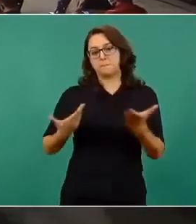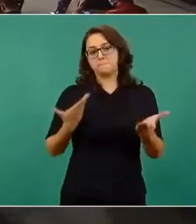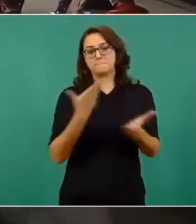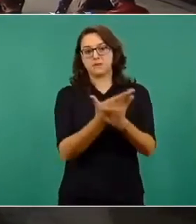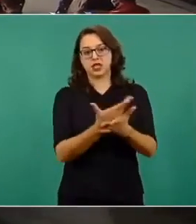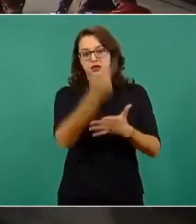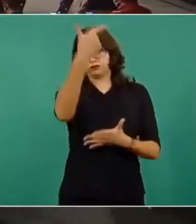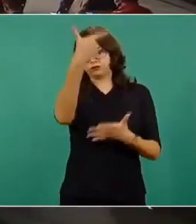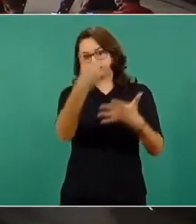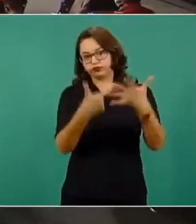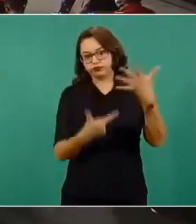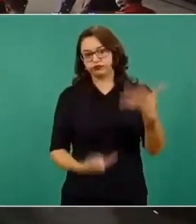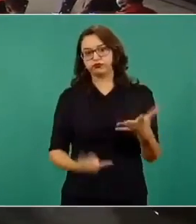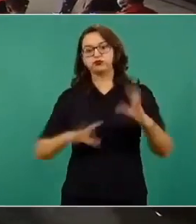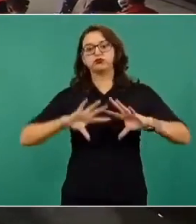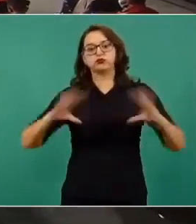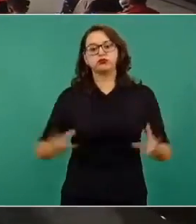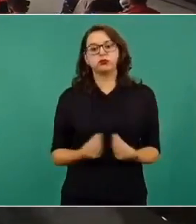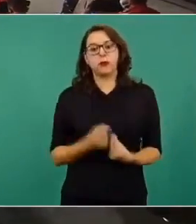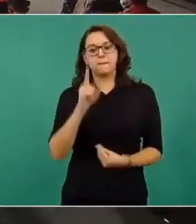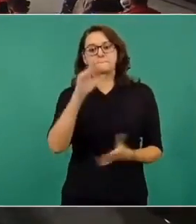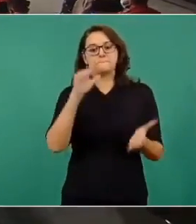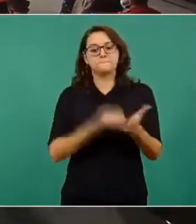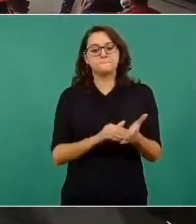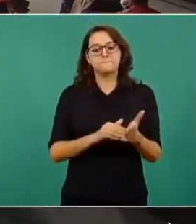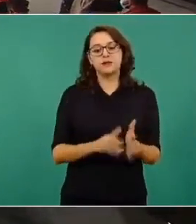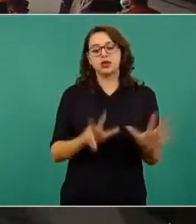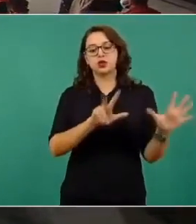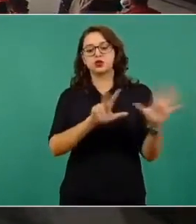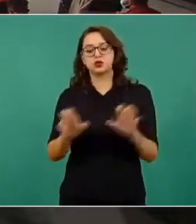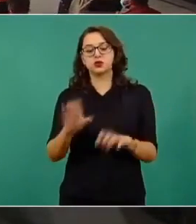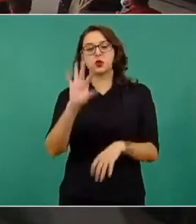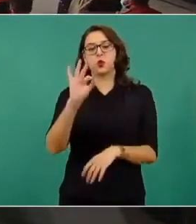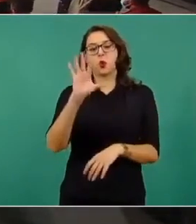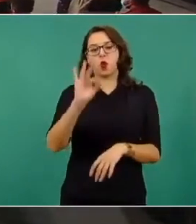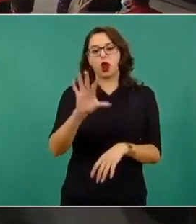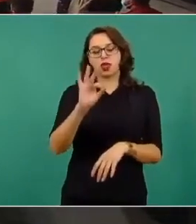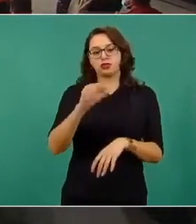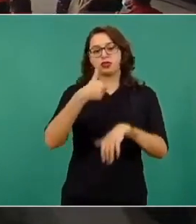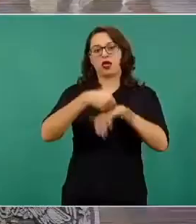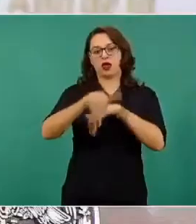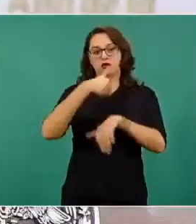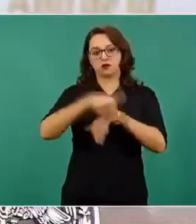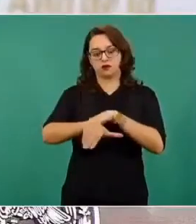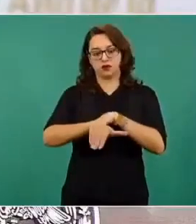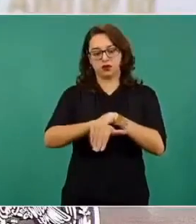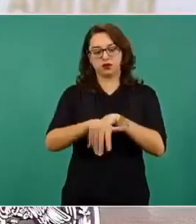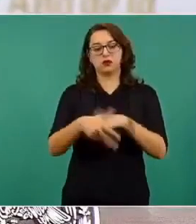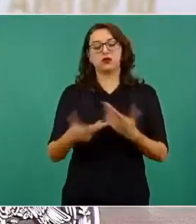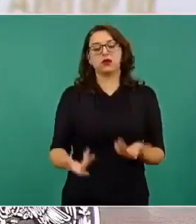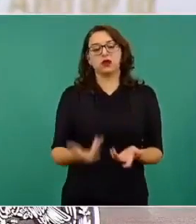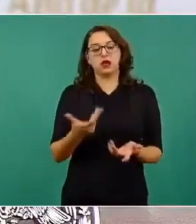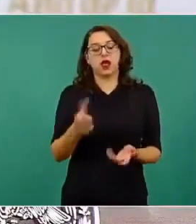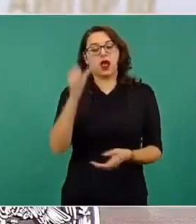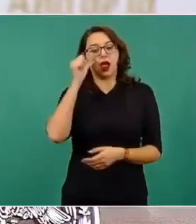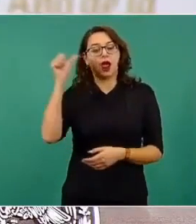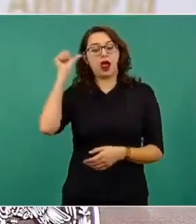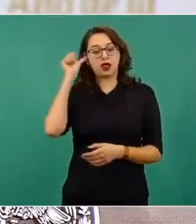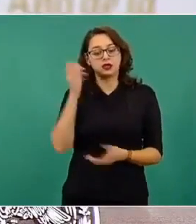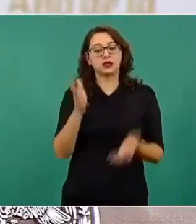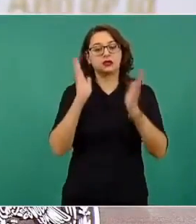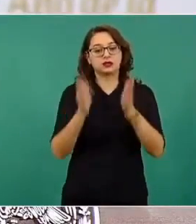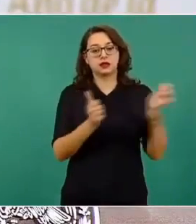consta de 1.840 claves, al día de ayer se han recibido